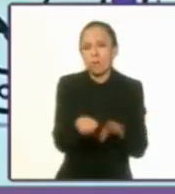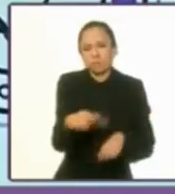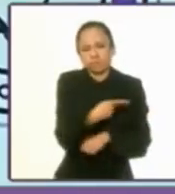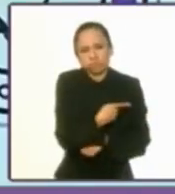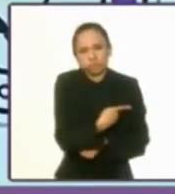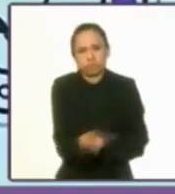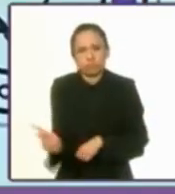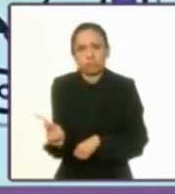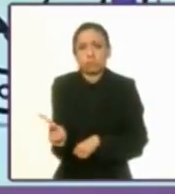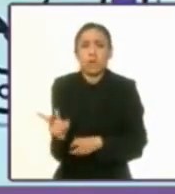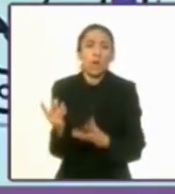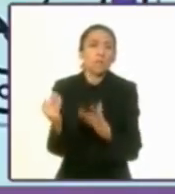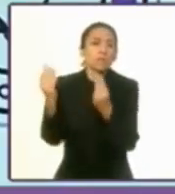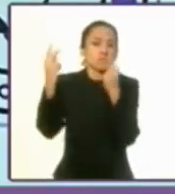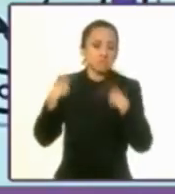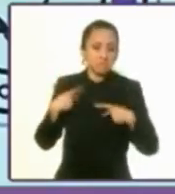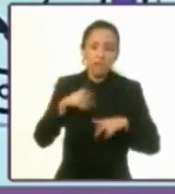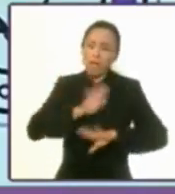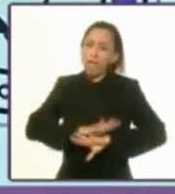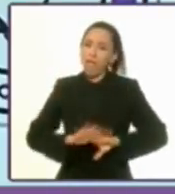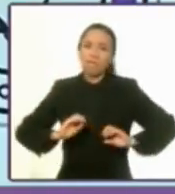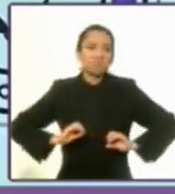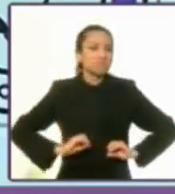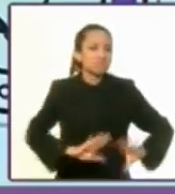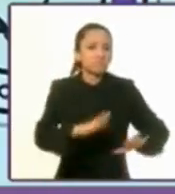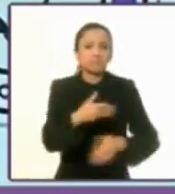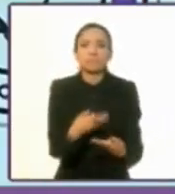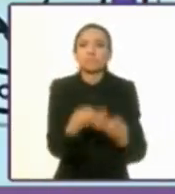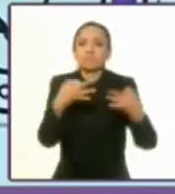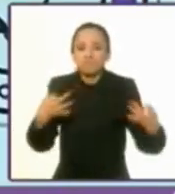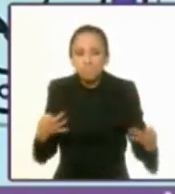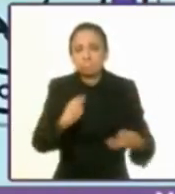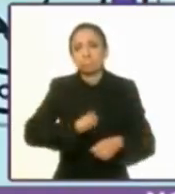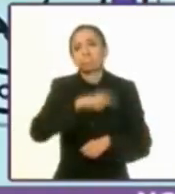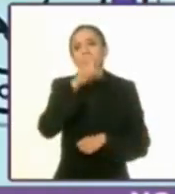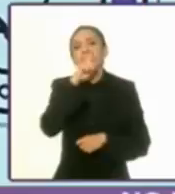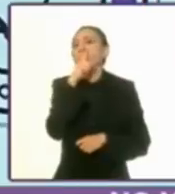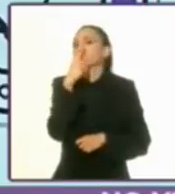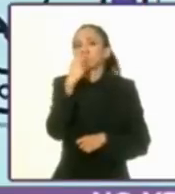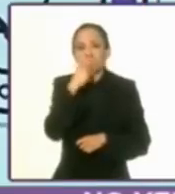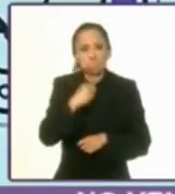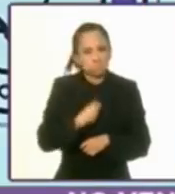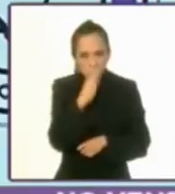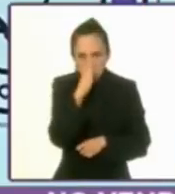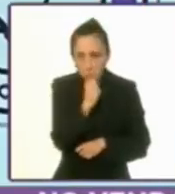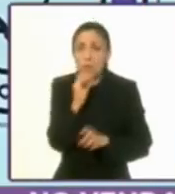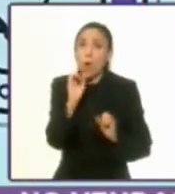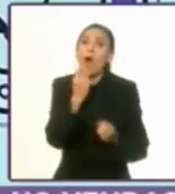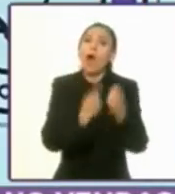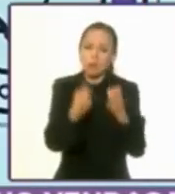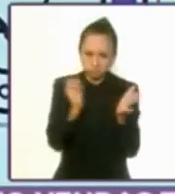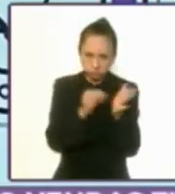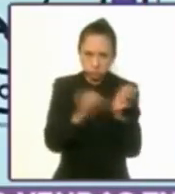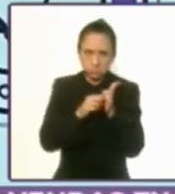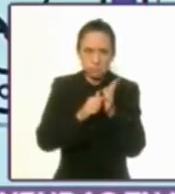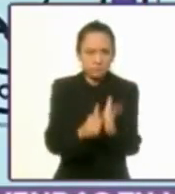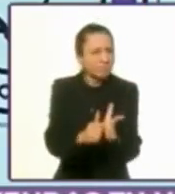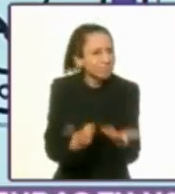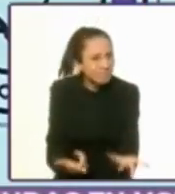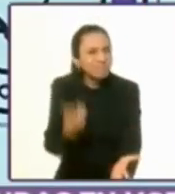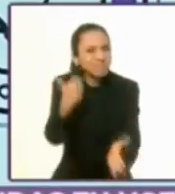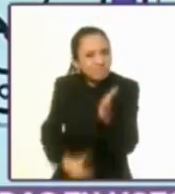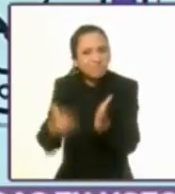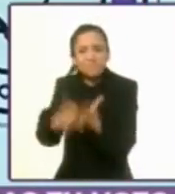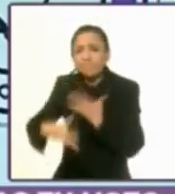abandonado las tierras y los que siguen cultivando prácticamente no pueden sobrevivir lo que les pagan por sus cosechas